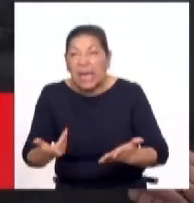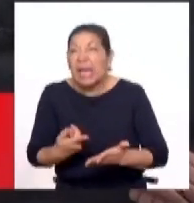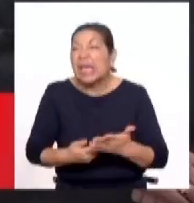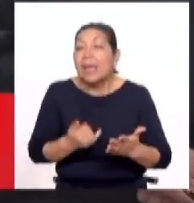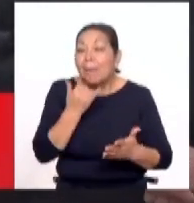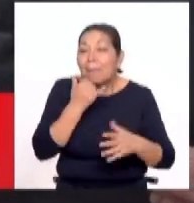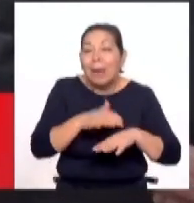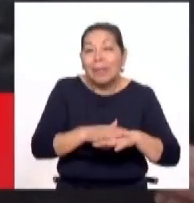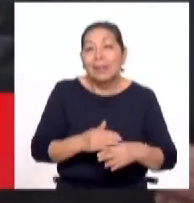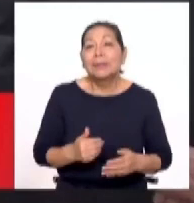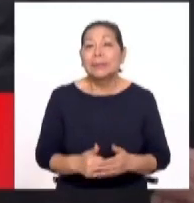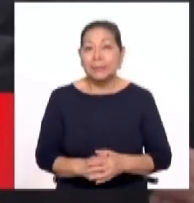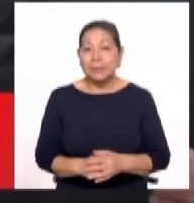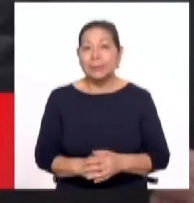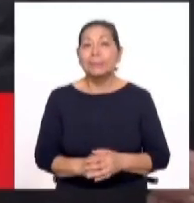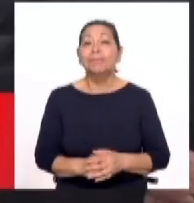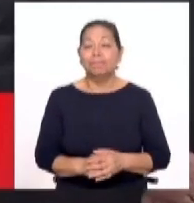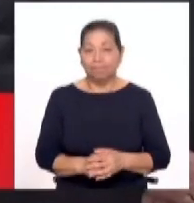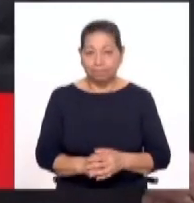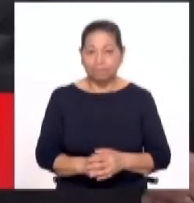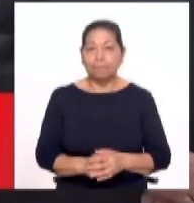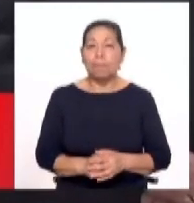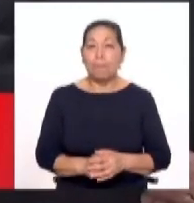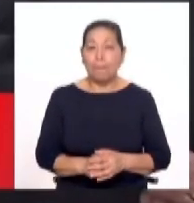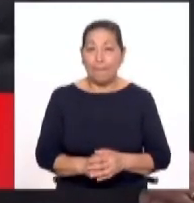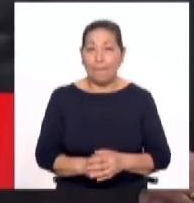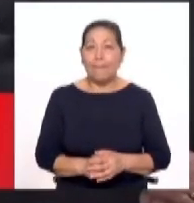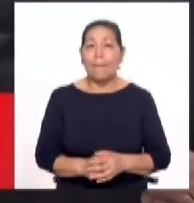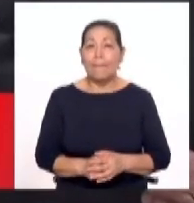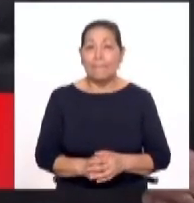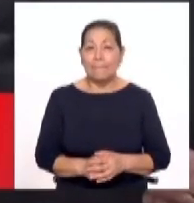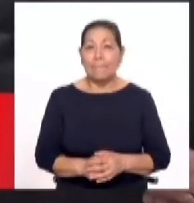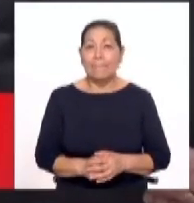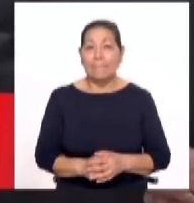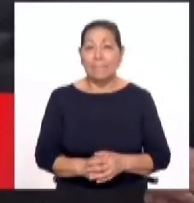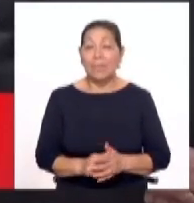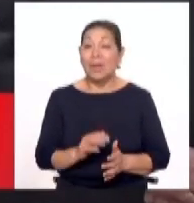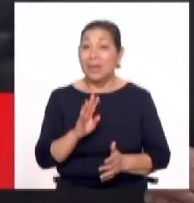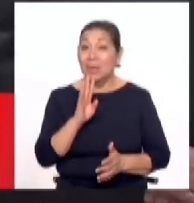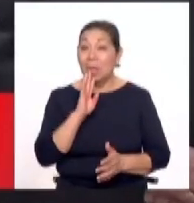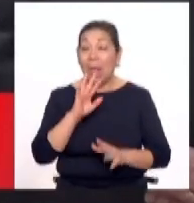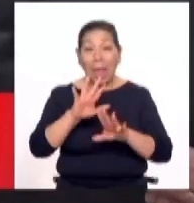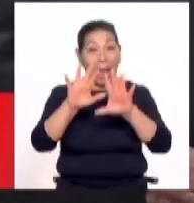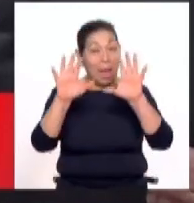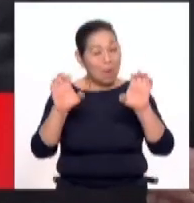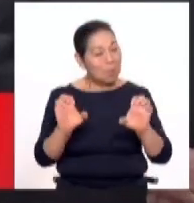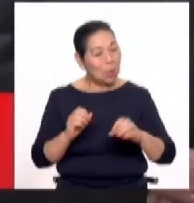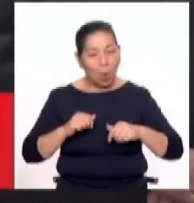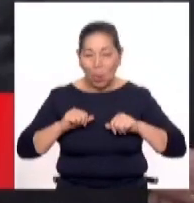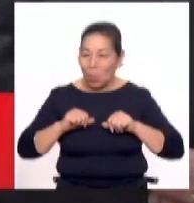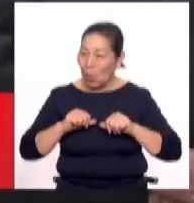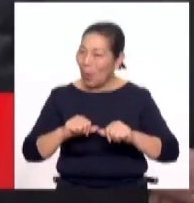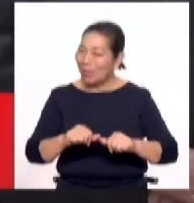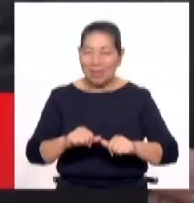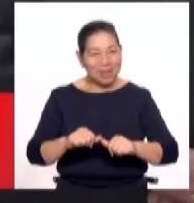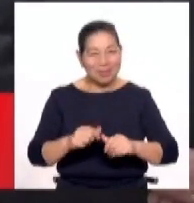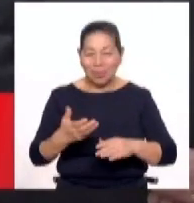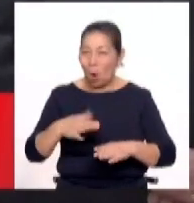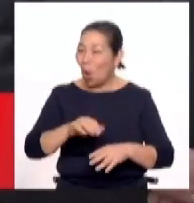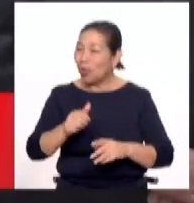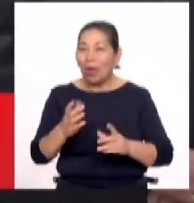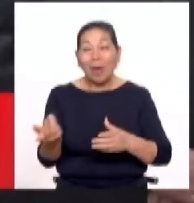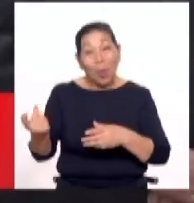tiene planeado? Muchísimas gracias. A usted. Sí, la declaratoria de emergencia va a continuar, no se va a incluir